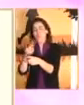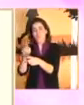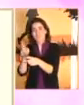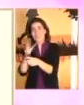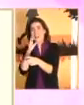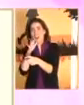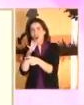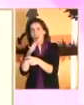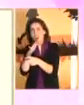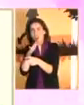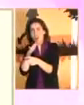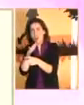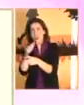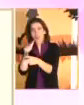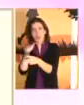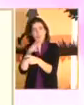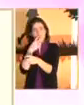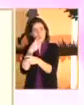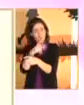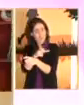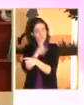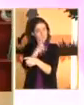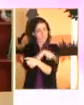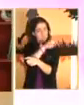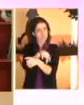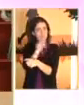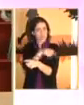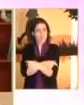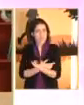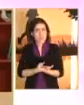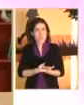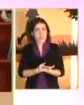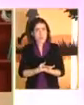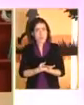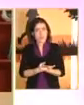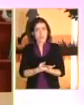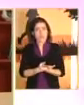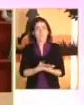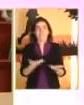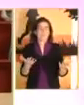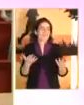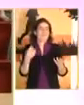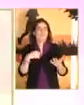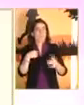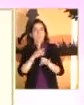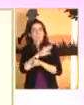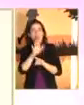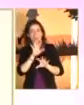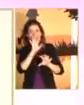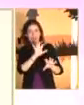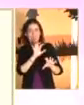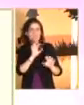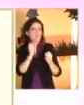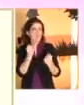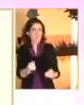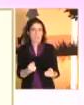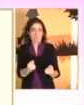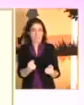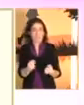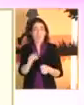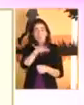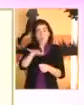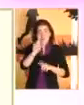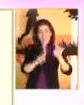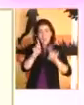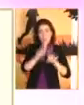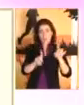quitan hasta eso. O sea, la pero nueva eso ley ha sido un cachondeo, eso, Carmen. Ha sido un cachondeo total. En algunos lugares se ha respetado